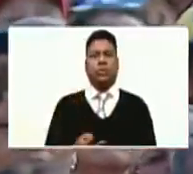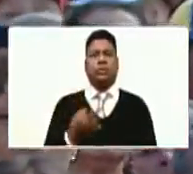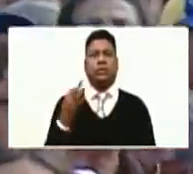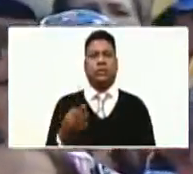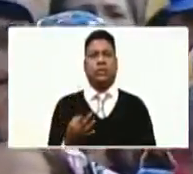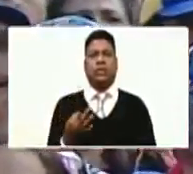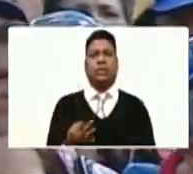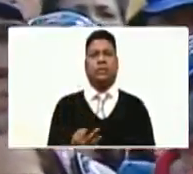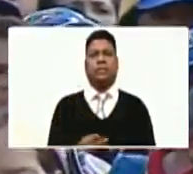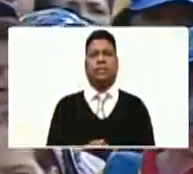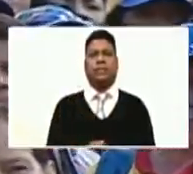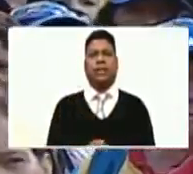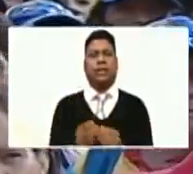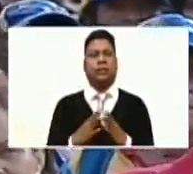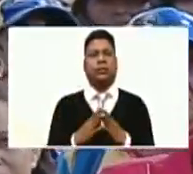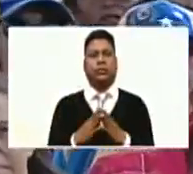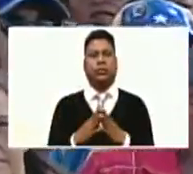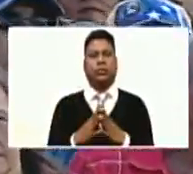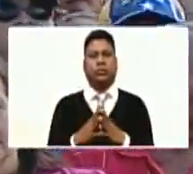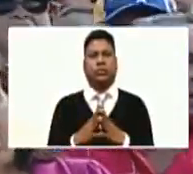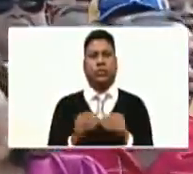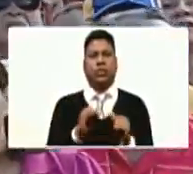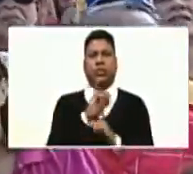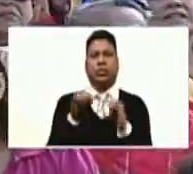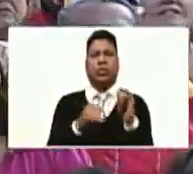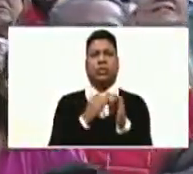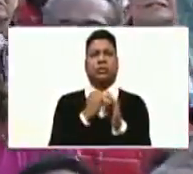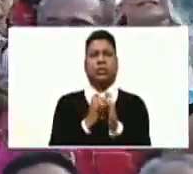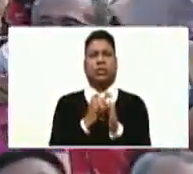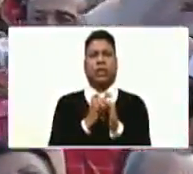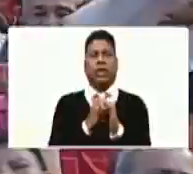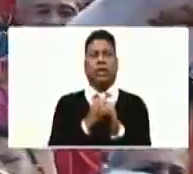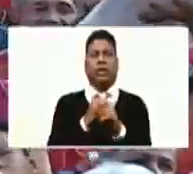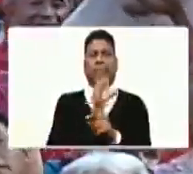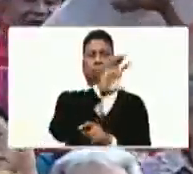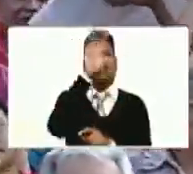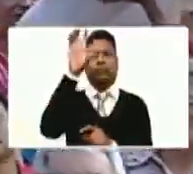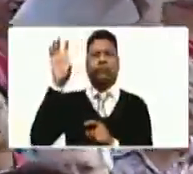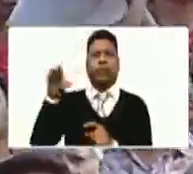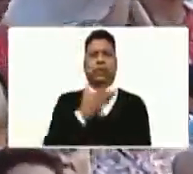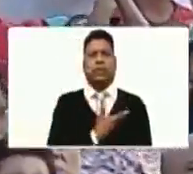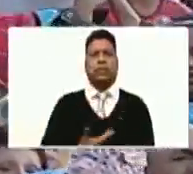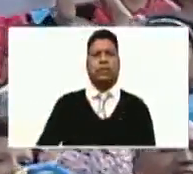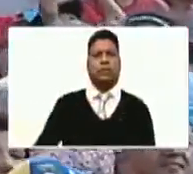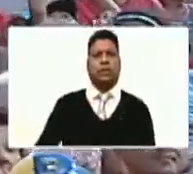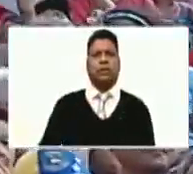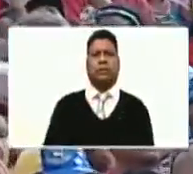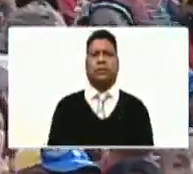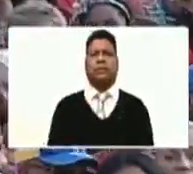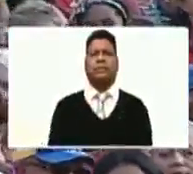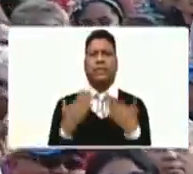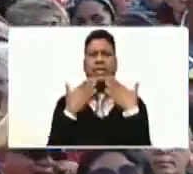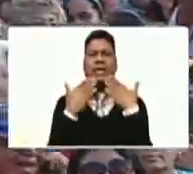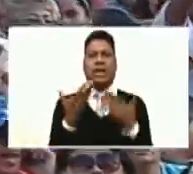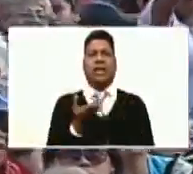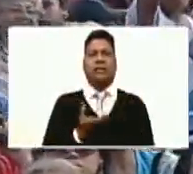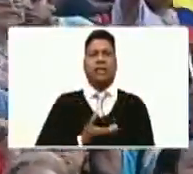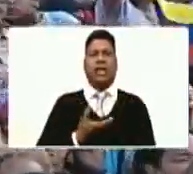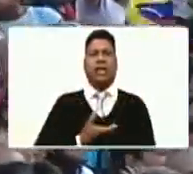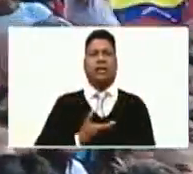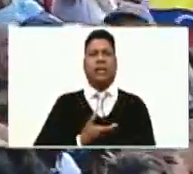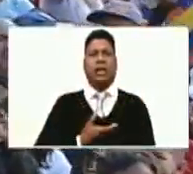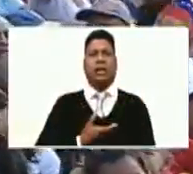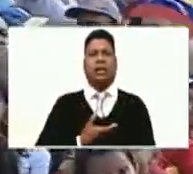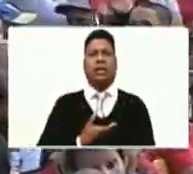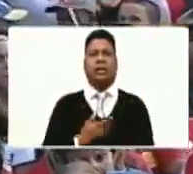solidaridad internacional y como mi comandante nos enseñó. Gracias al alcalde del municipio Vargas,